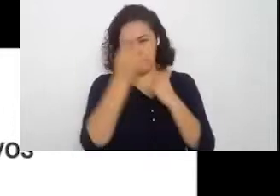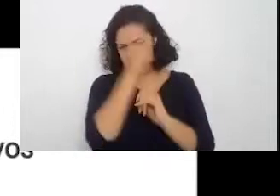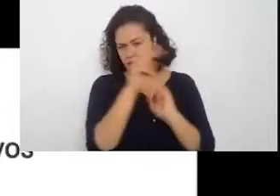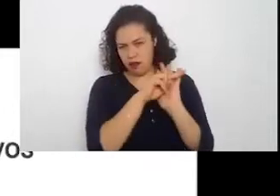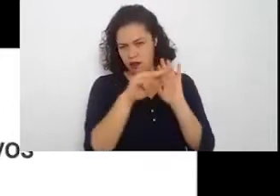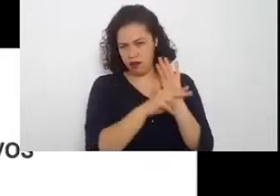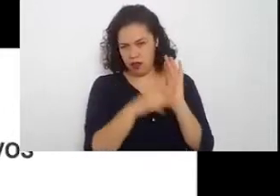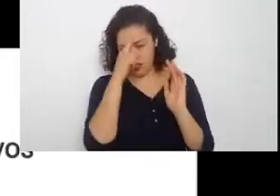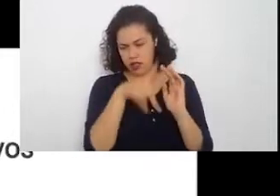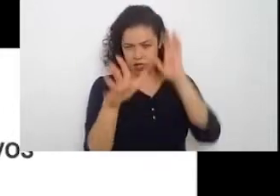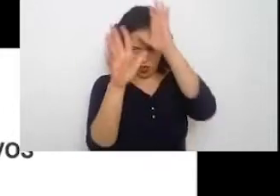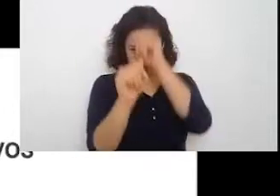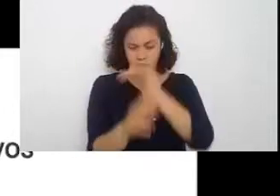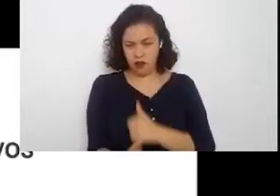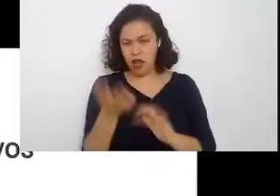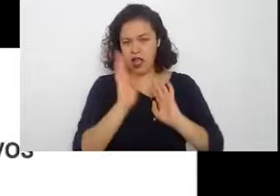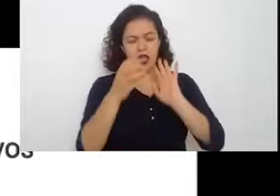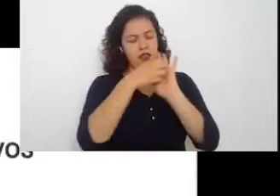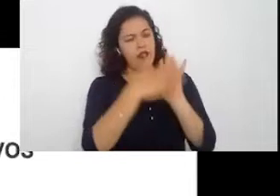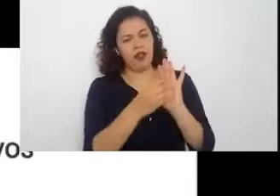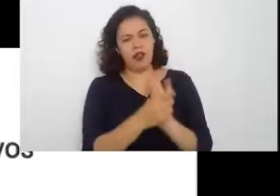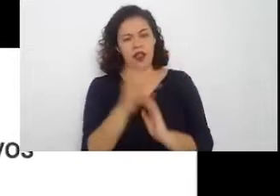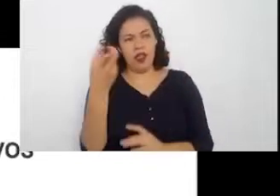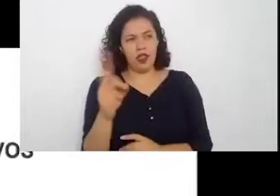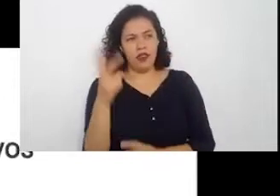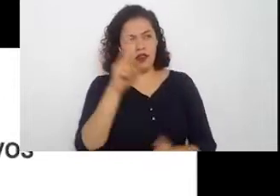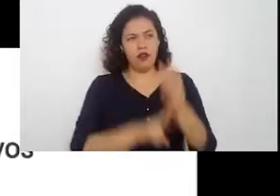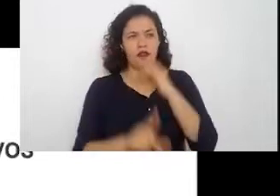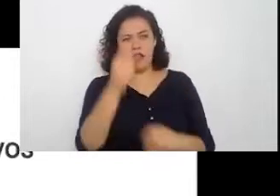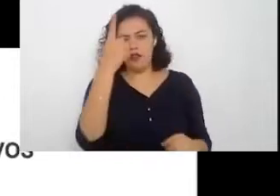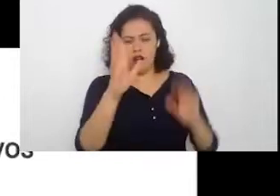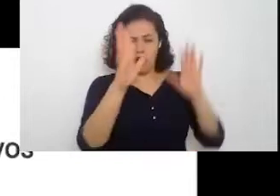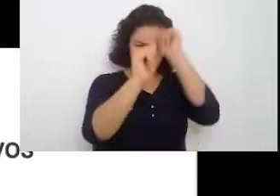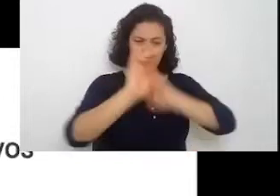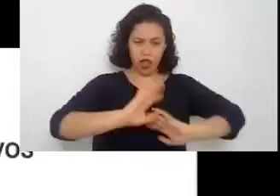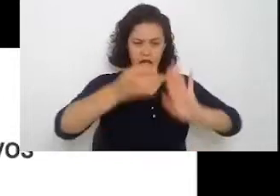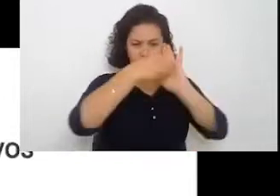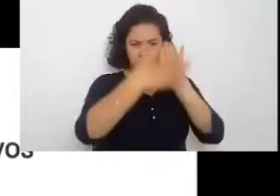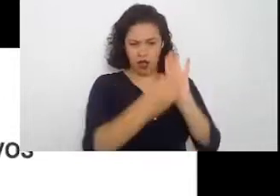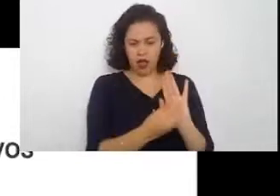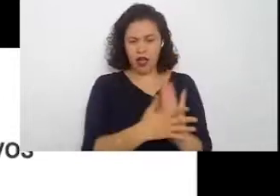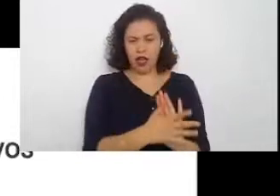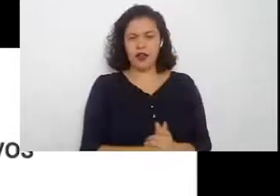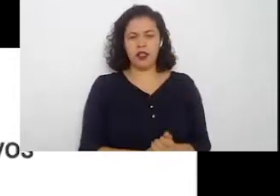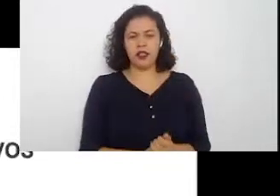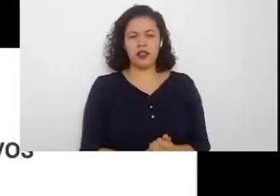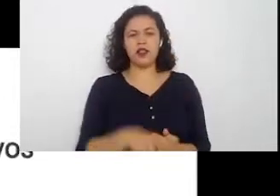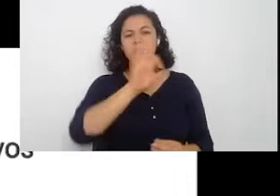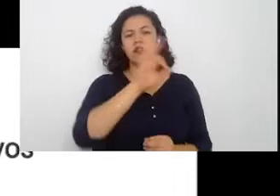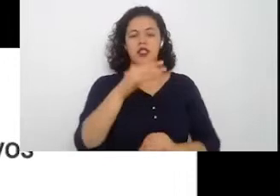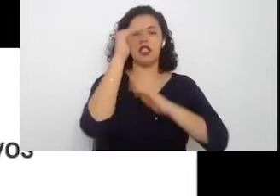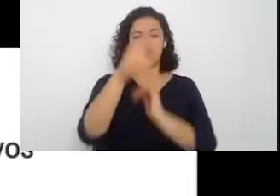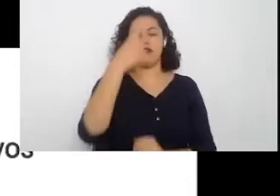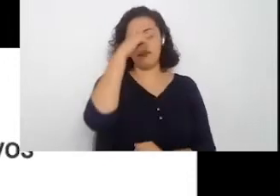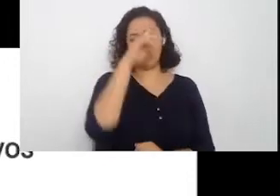acuerdo que ya se publicó en diciembre del 2021 y que nos dan de margen a diciembre del